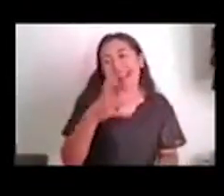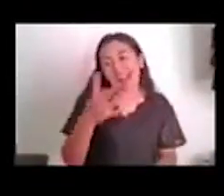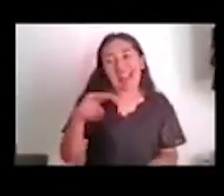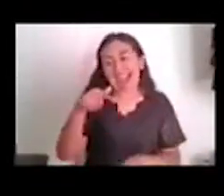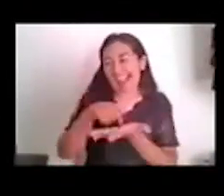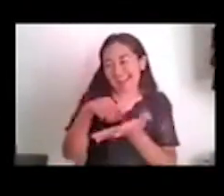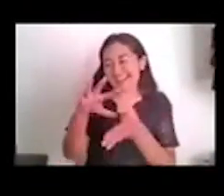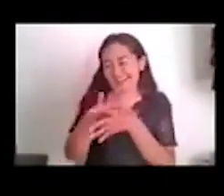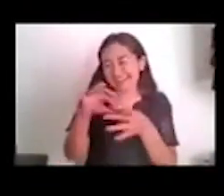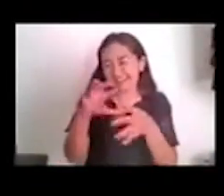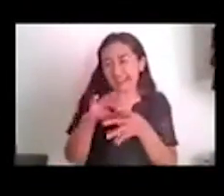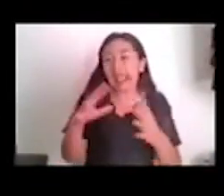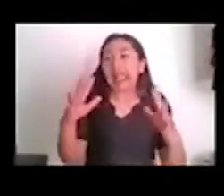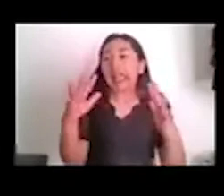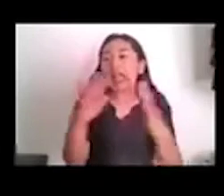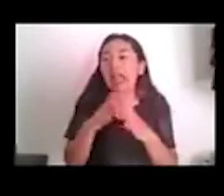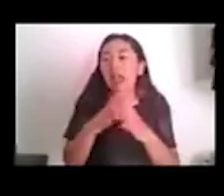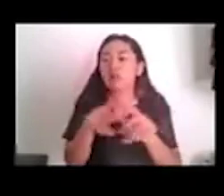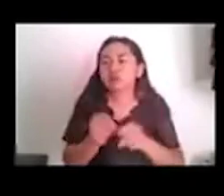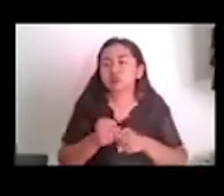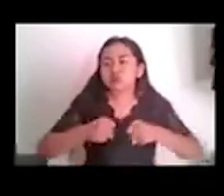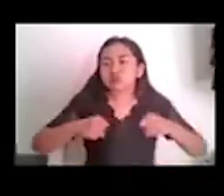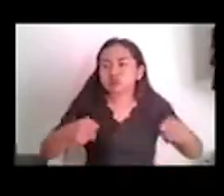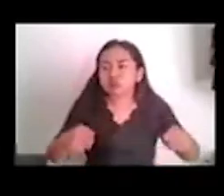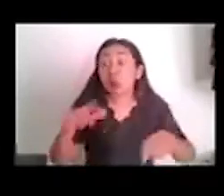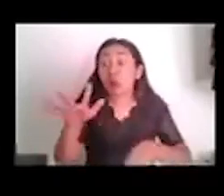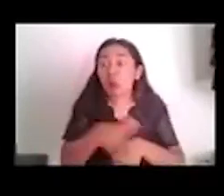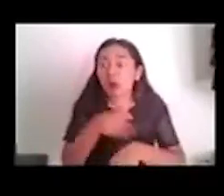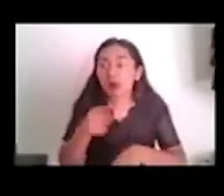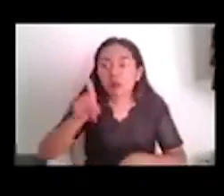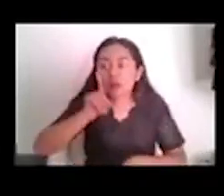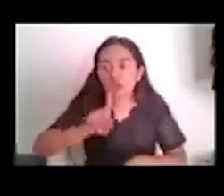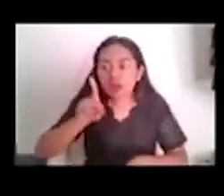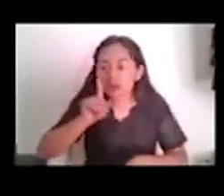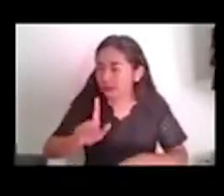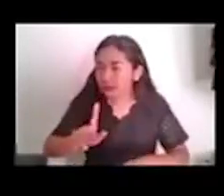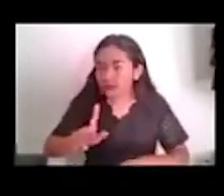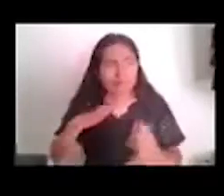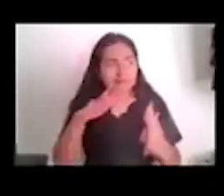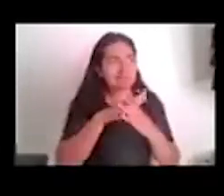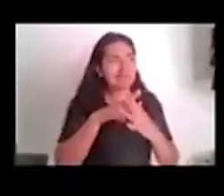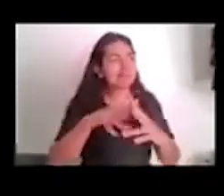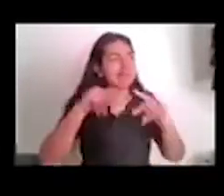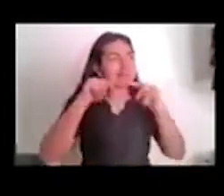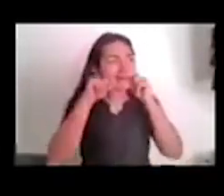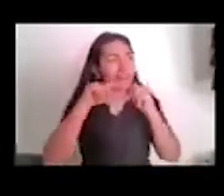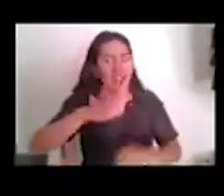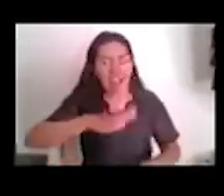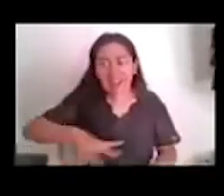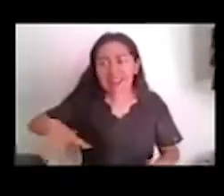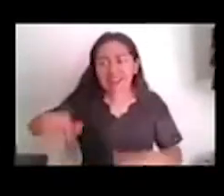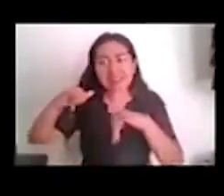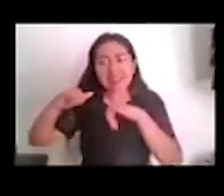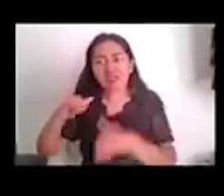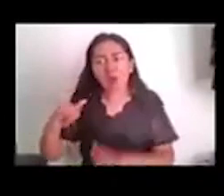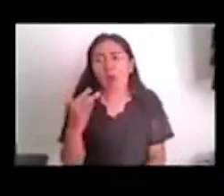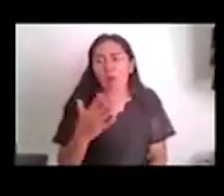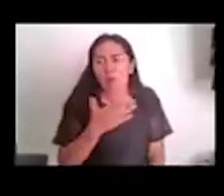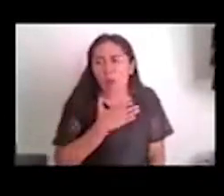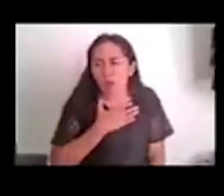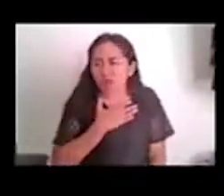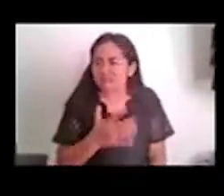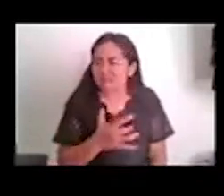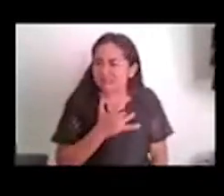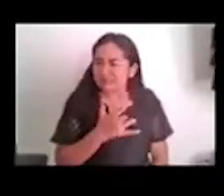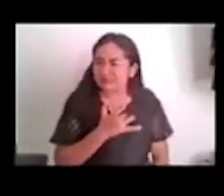gordas, porque las chicas, las mujeres, entran a la guerra también a defender su territorio, su sociedad, su